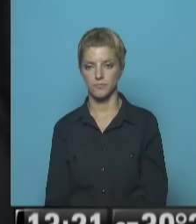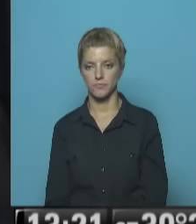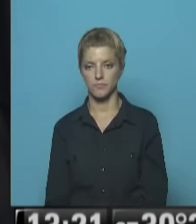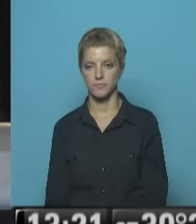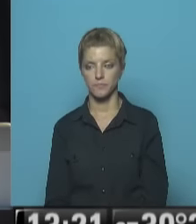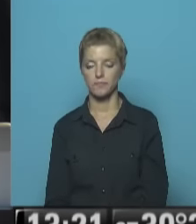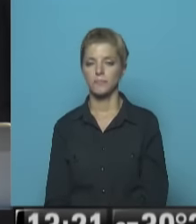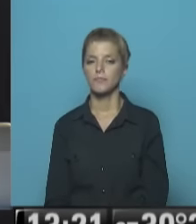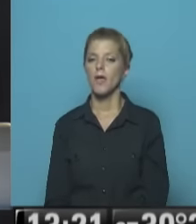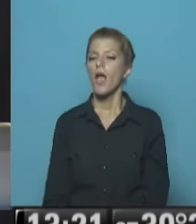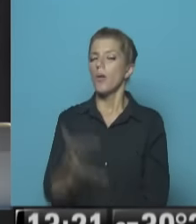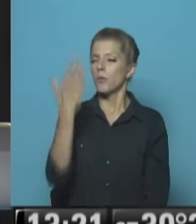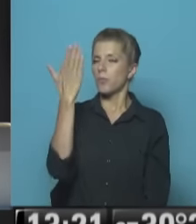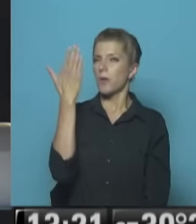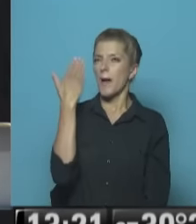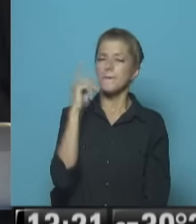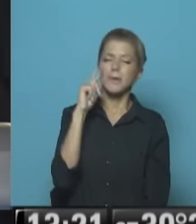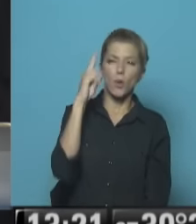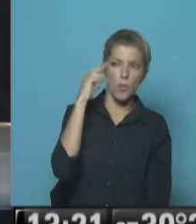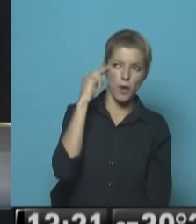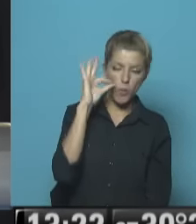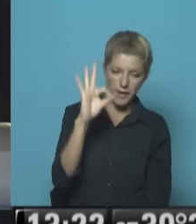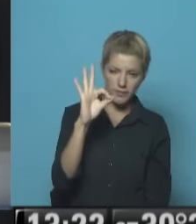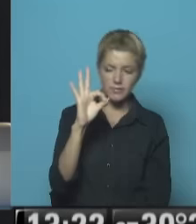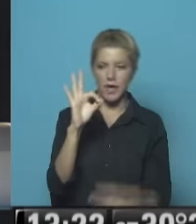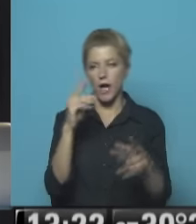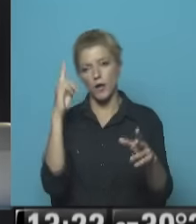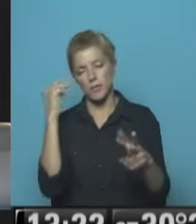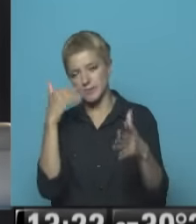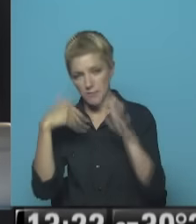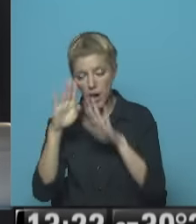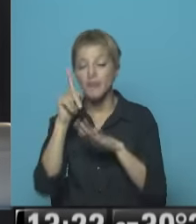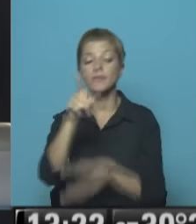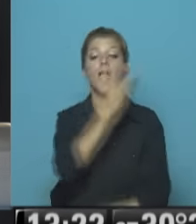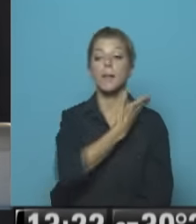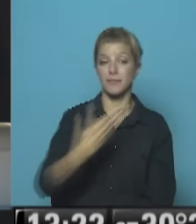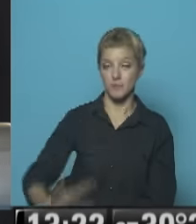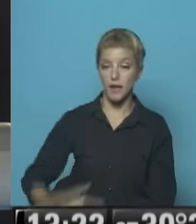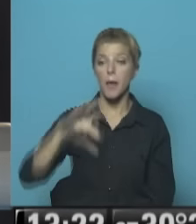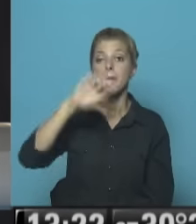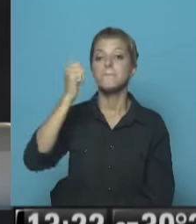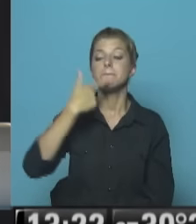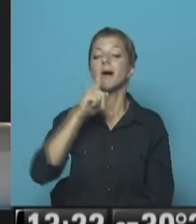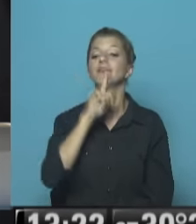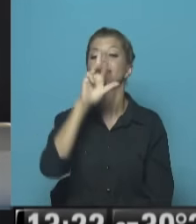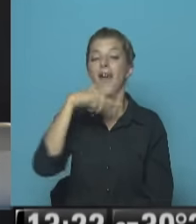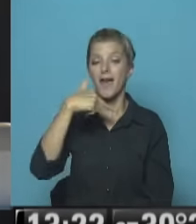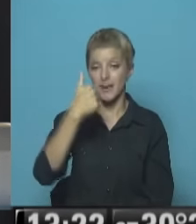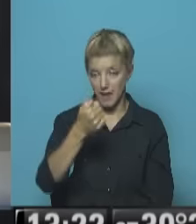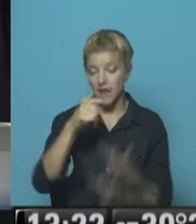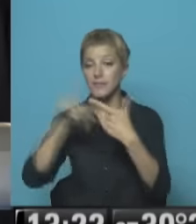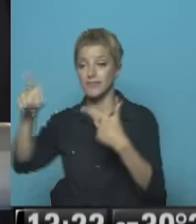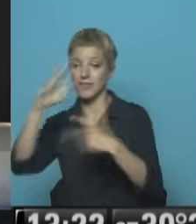Alguna vez, hacia fines de los 90, hubo un encuentro entre el presidente de Colombia entonces, Andrés Pastrana, y el líder de la FARC,